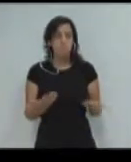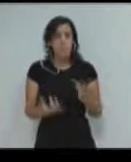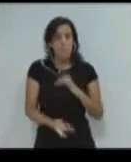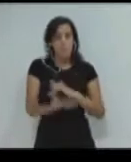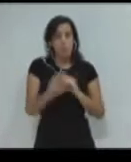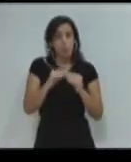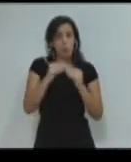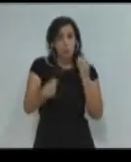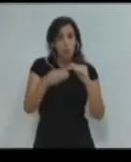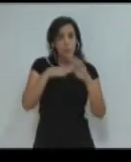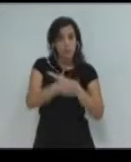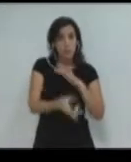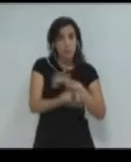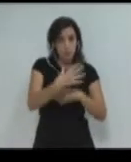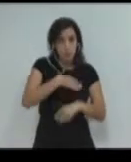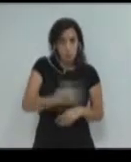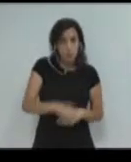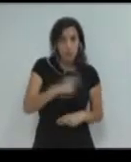documentos accesibles? Sí,